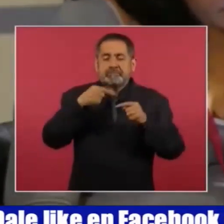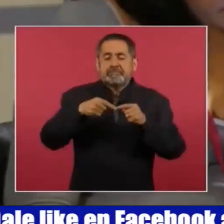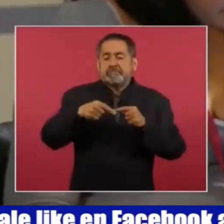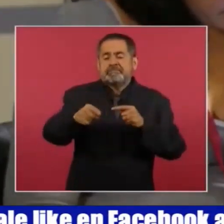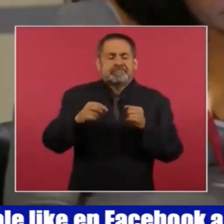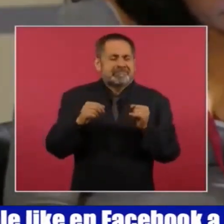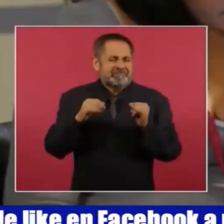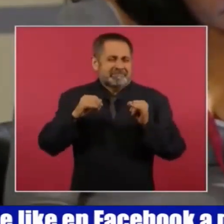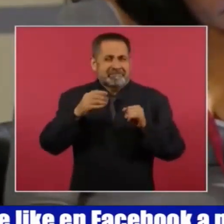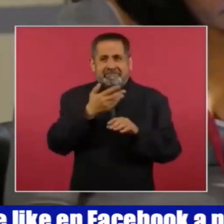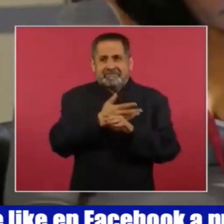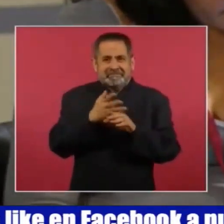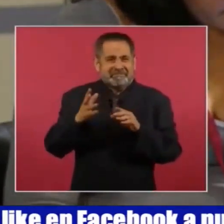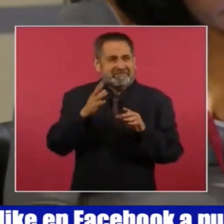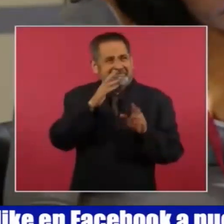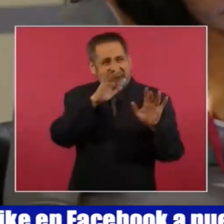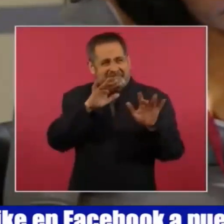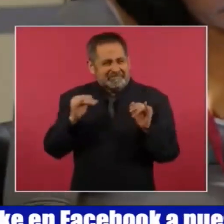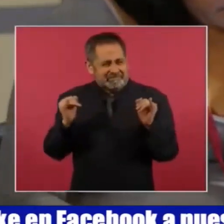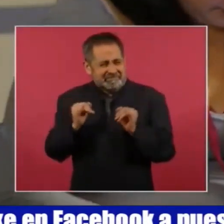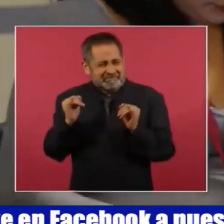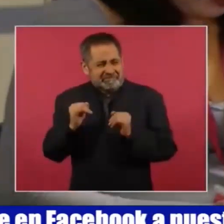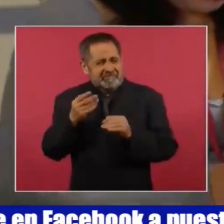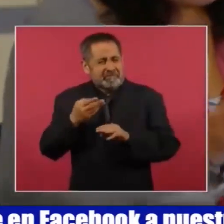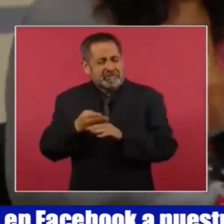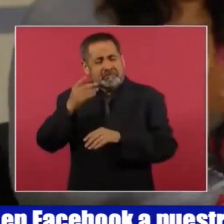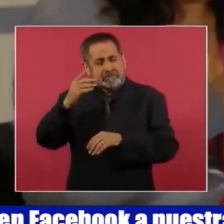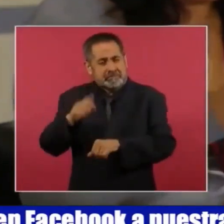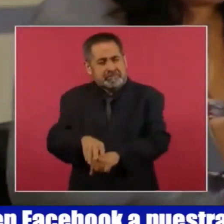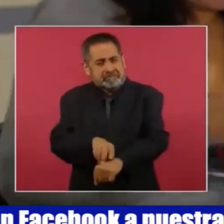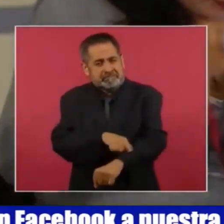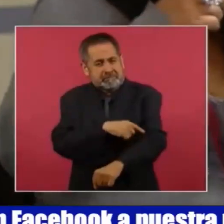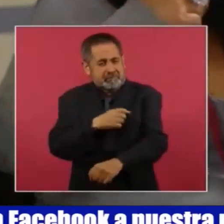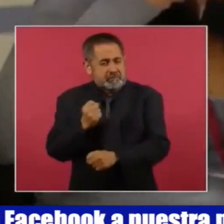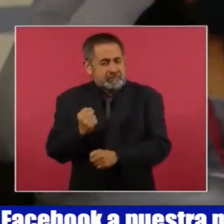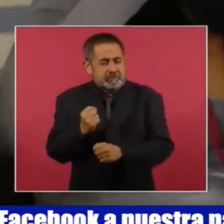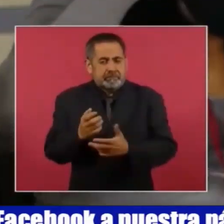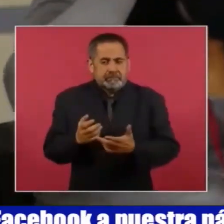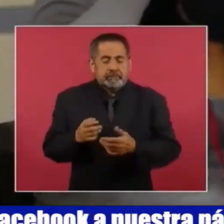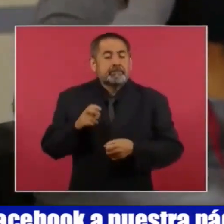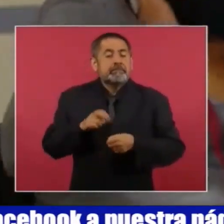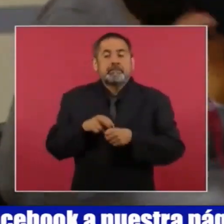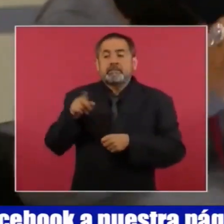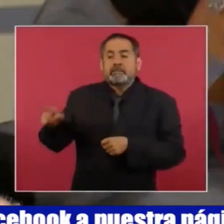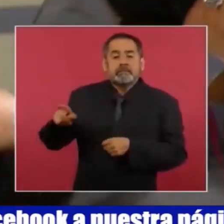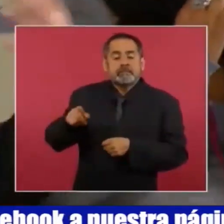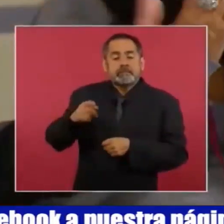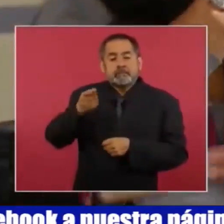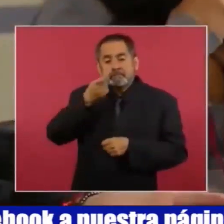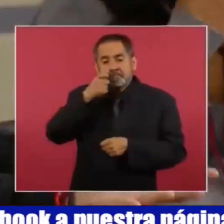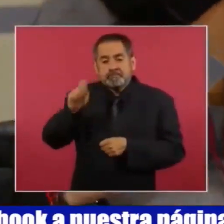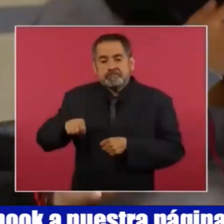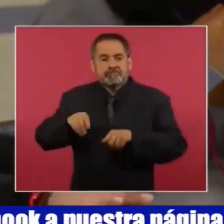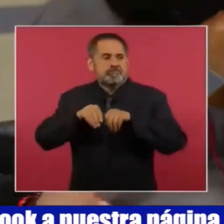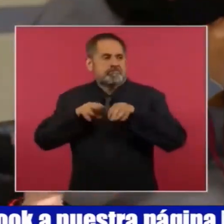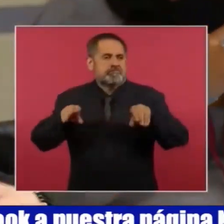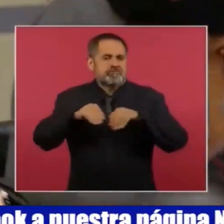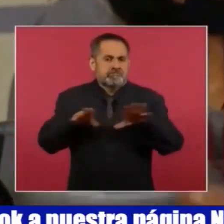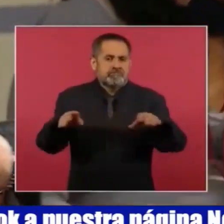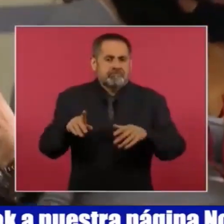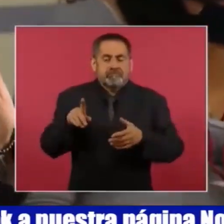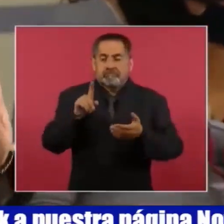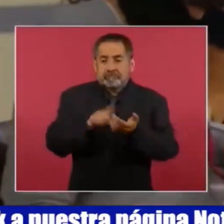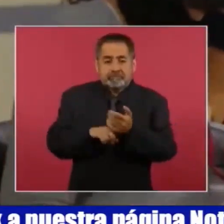Es un video que funcionarios ucranianos publicaron en vía